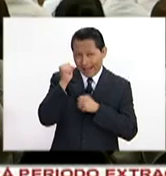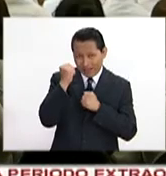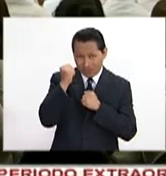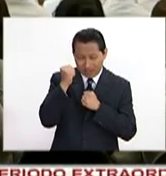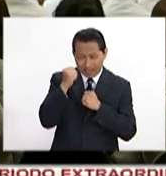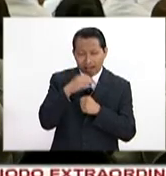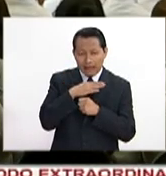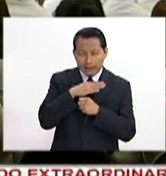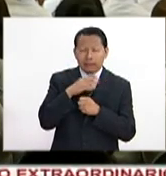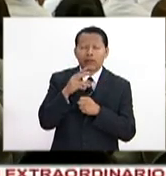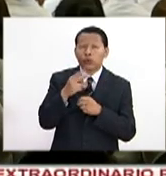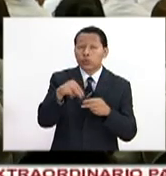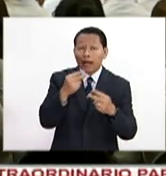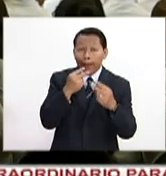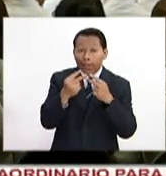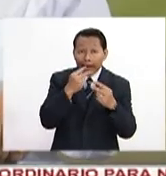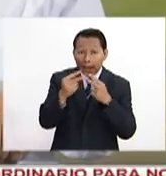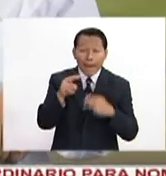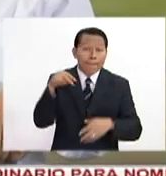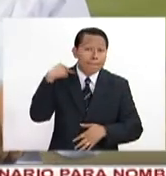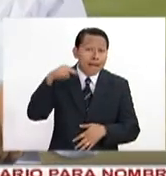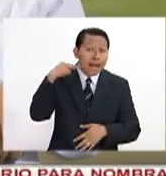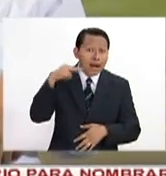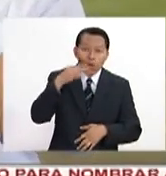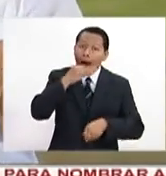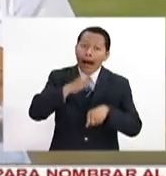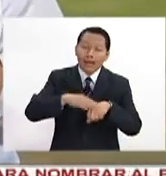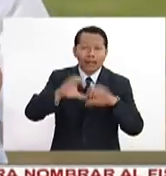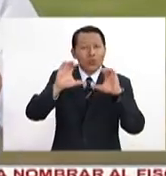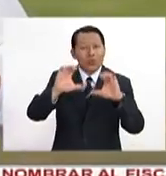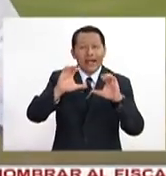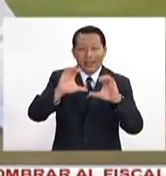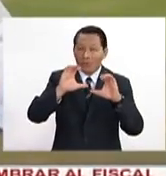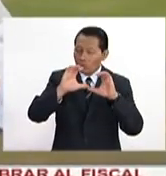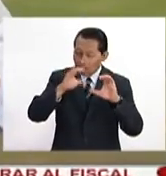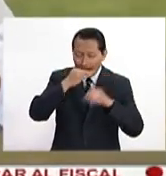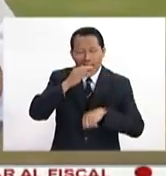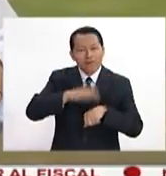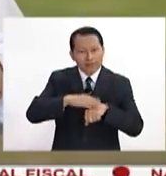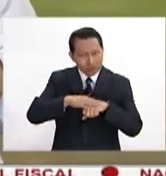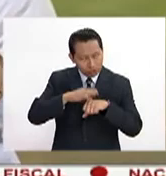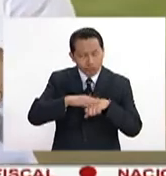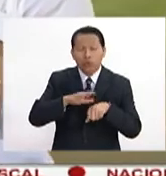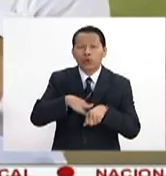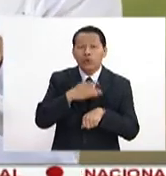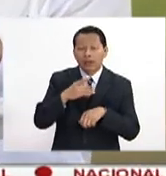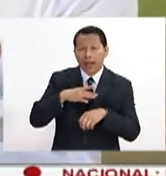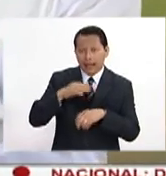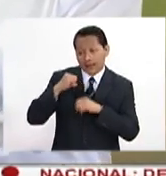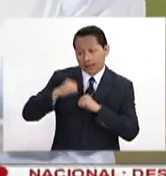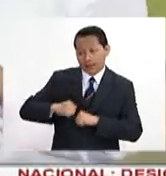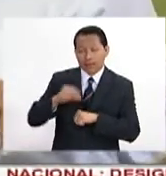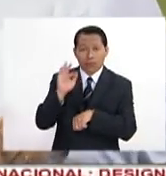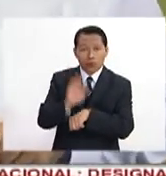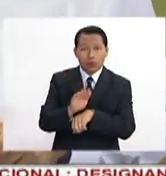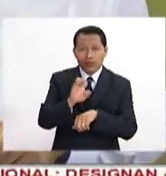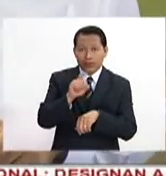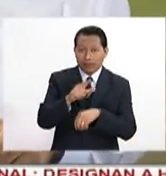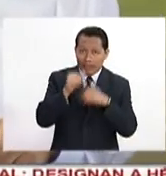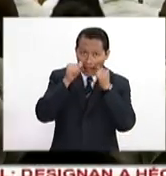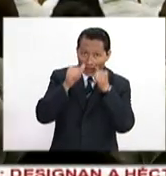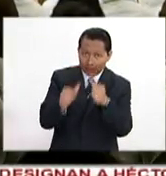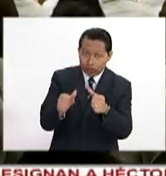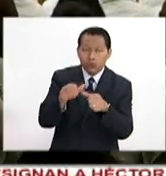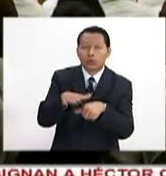allá en el estado de Veracruz, tome sus precauciones, esté alerta a lo que emitan las autoridades de protección civil,